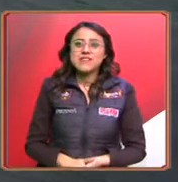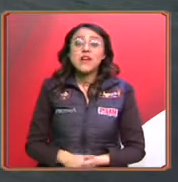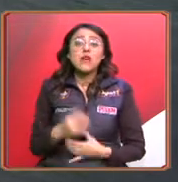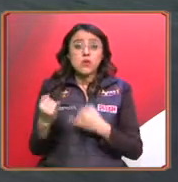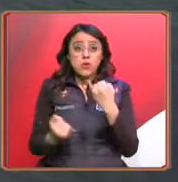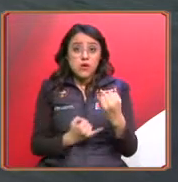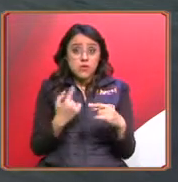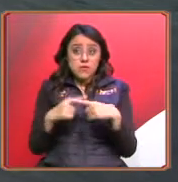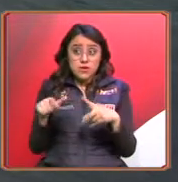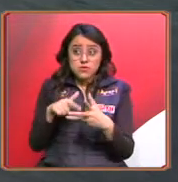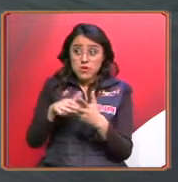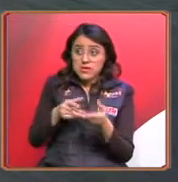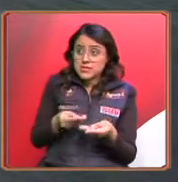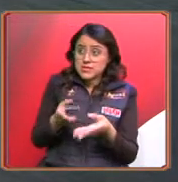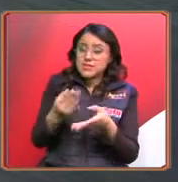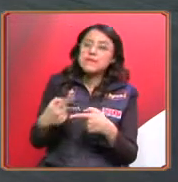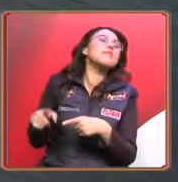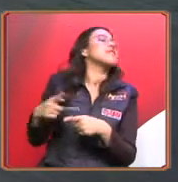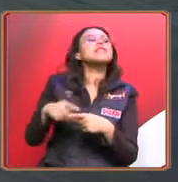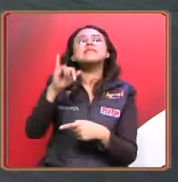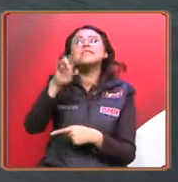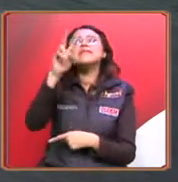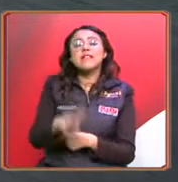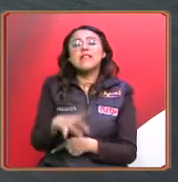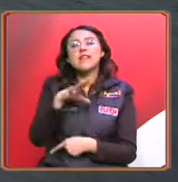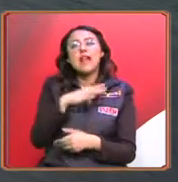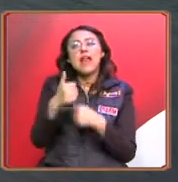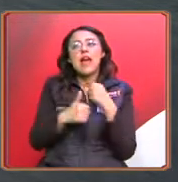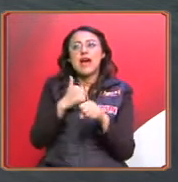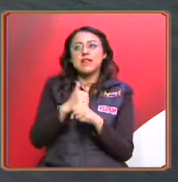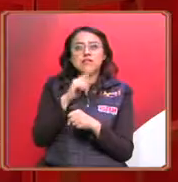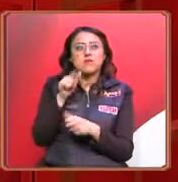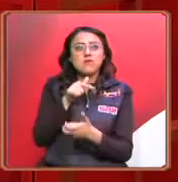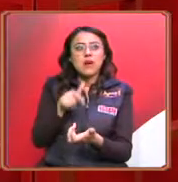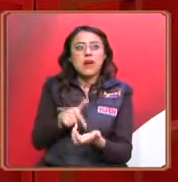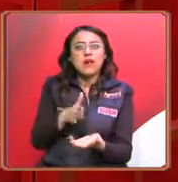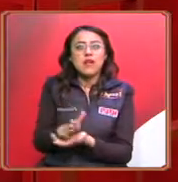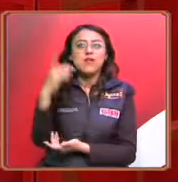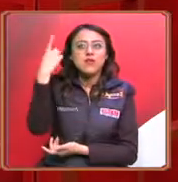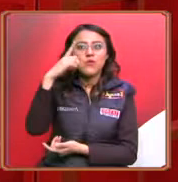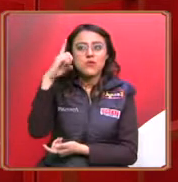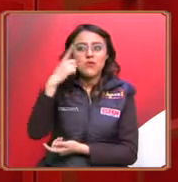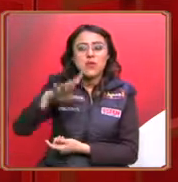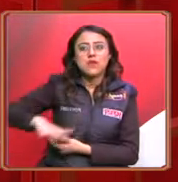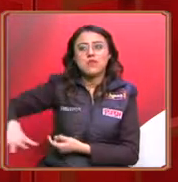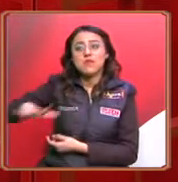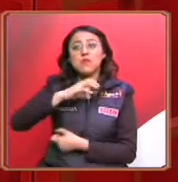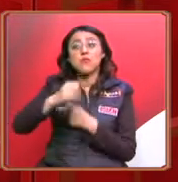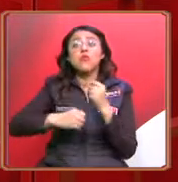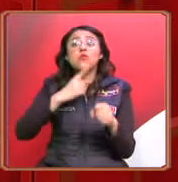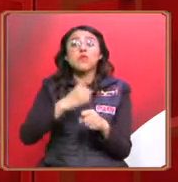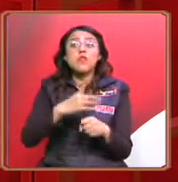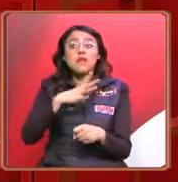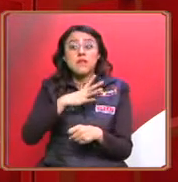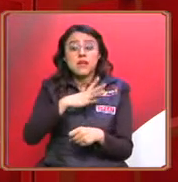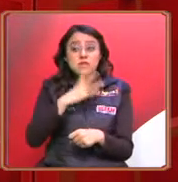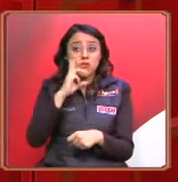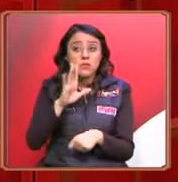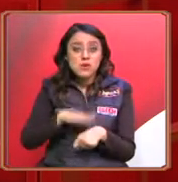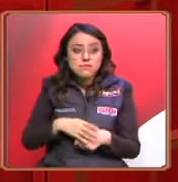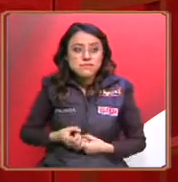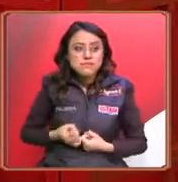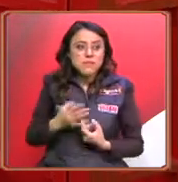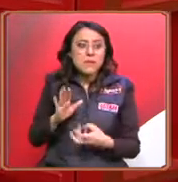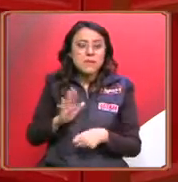Con el juguetón hemos llegado a muchos lugares, ¿no, Cayi? Así es, y el año pasado llegó hasta Durango, donde tuve la oportunidad de, bueno,